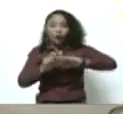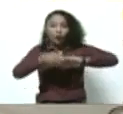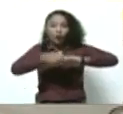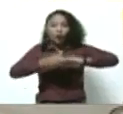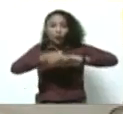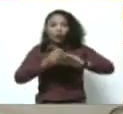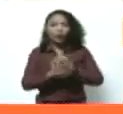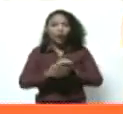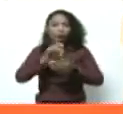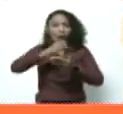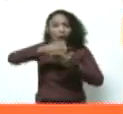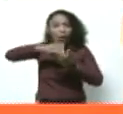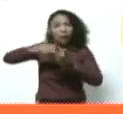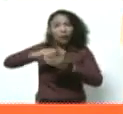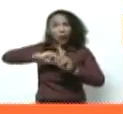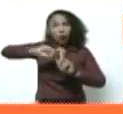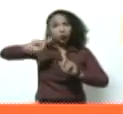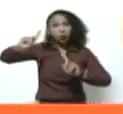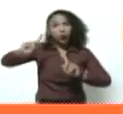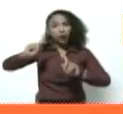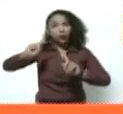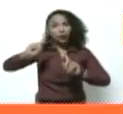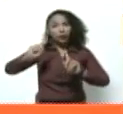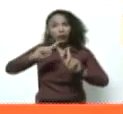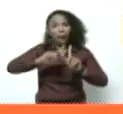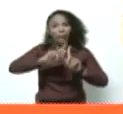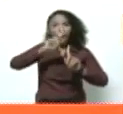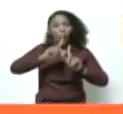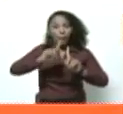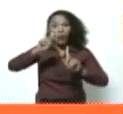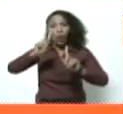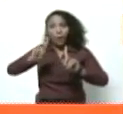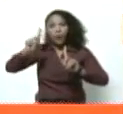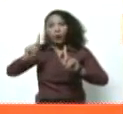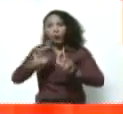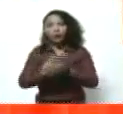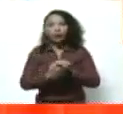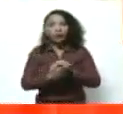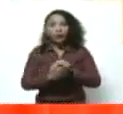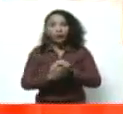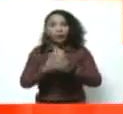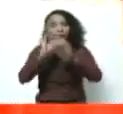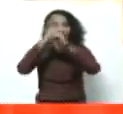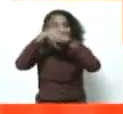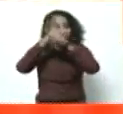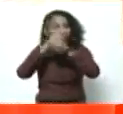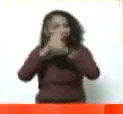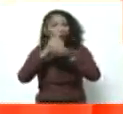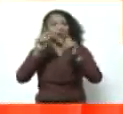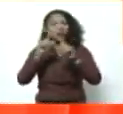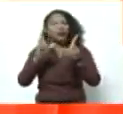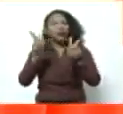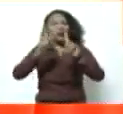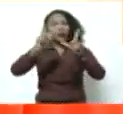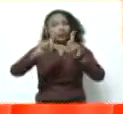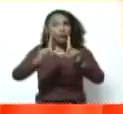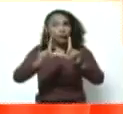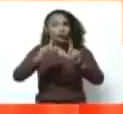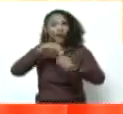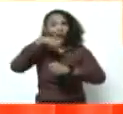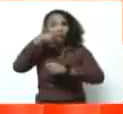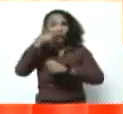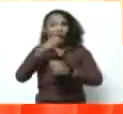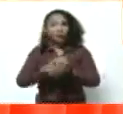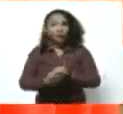lápices para electrocauterio, monitor de signos vitales, negatoscopios, pantallas para unidades